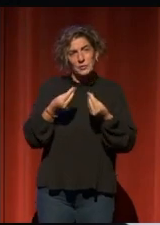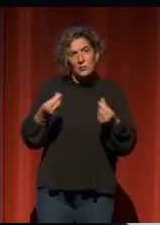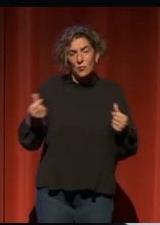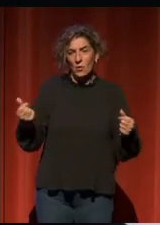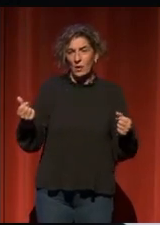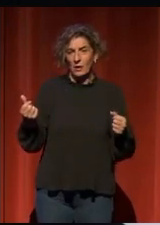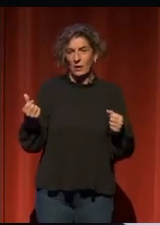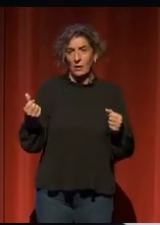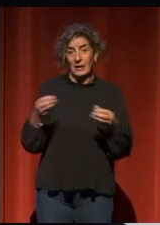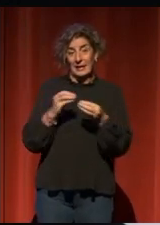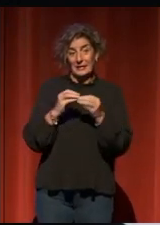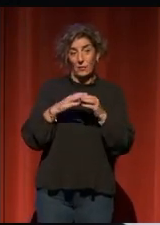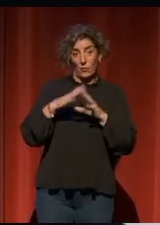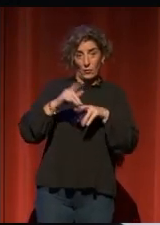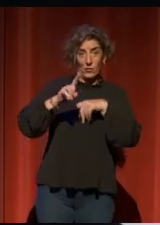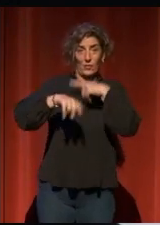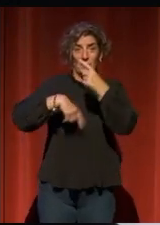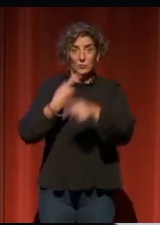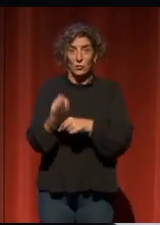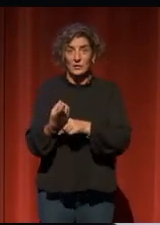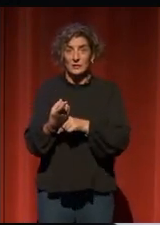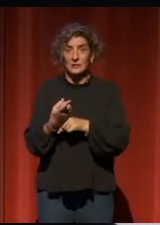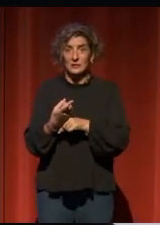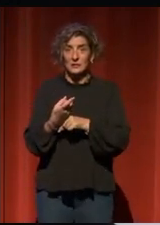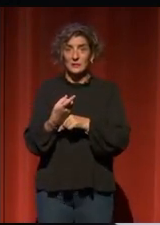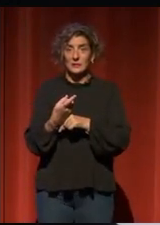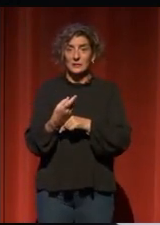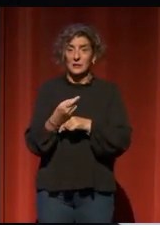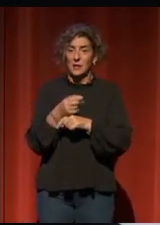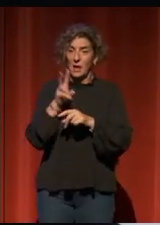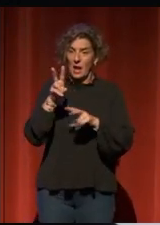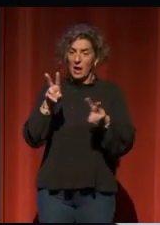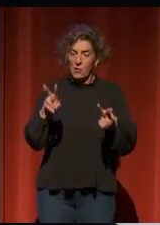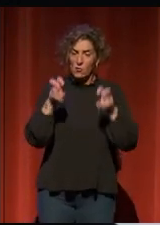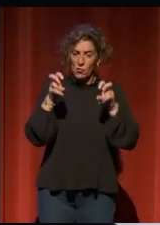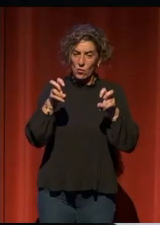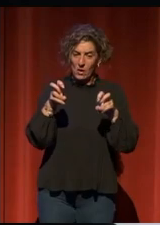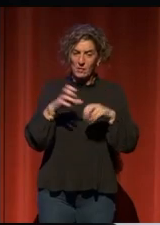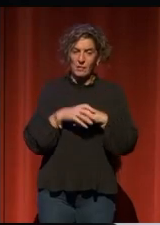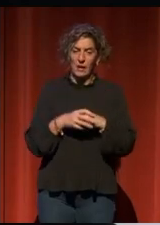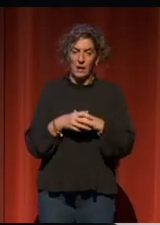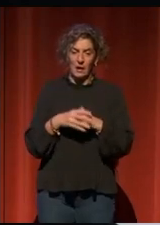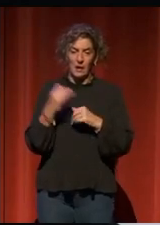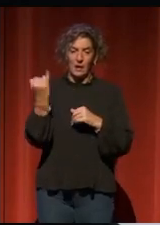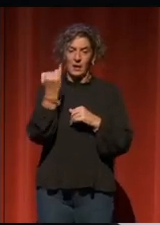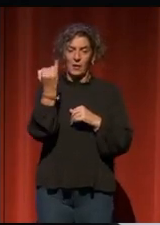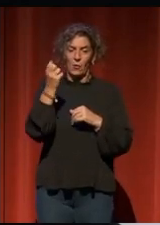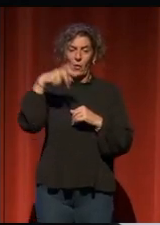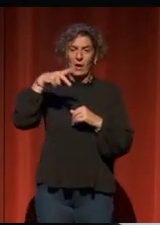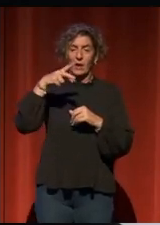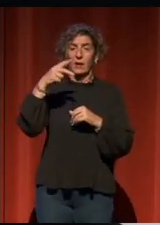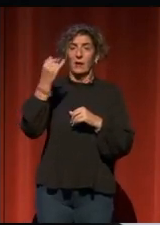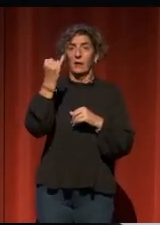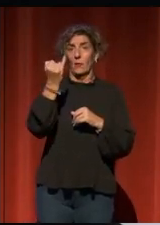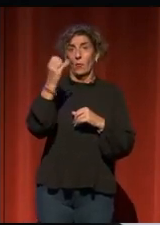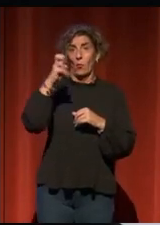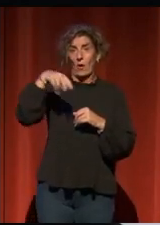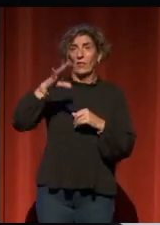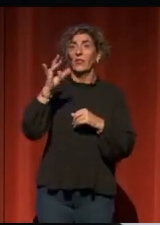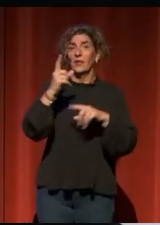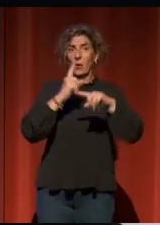poco después de la muerte de Juan de la Cruz, la Jerusalén de Tasso.